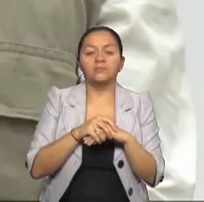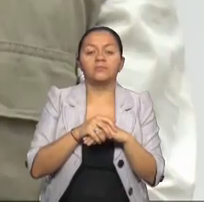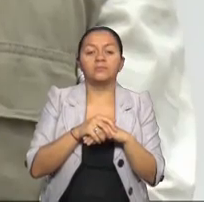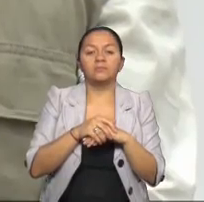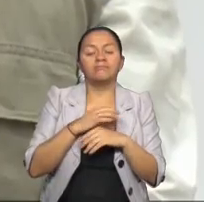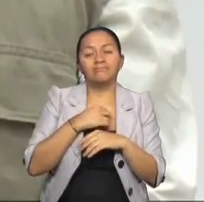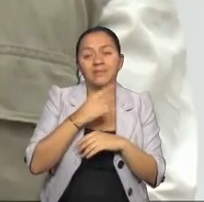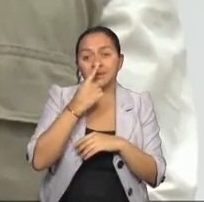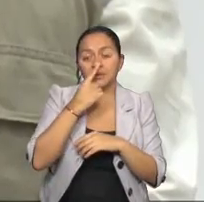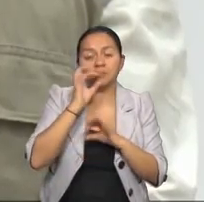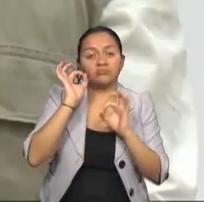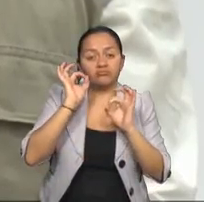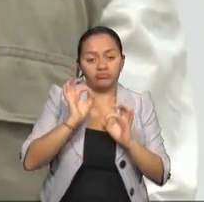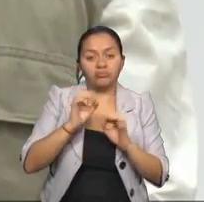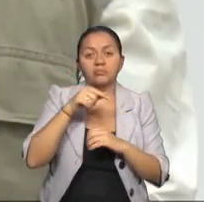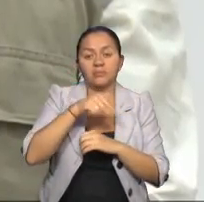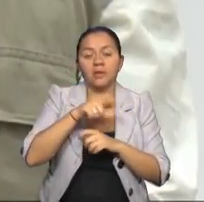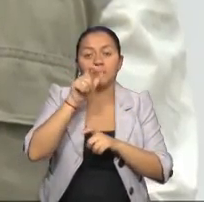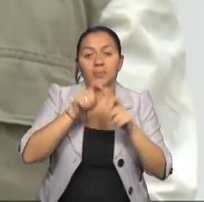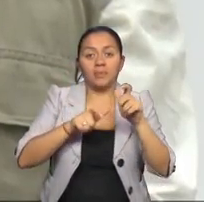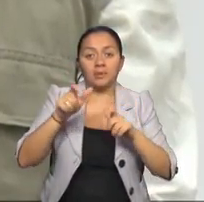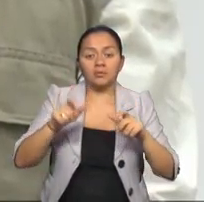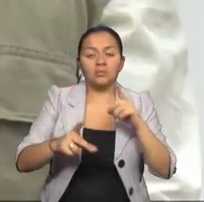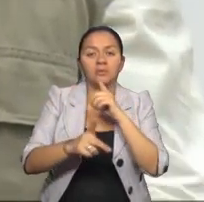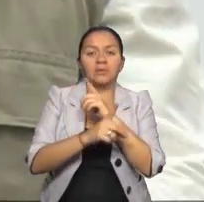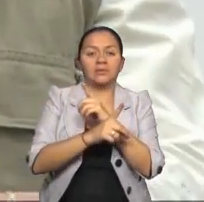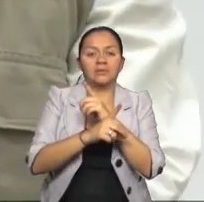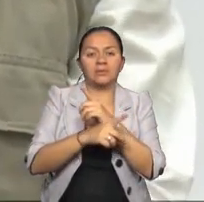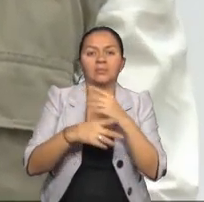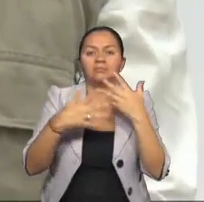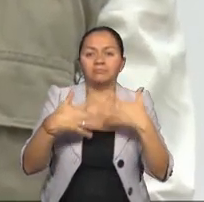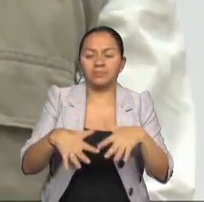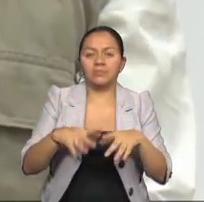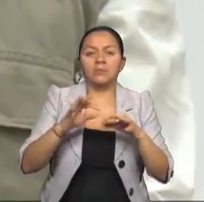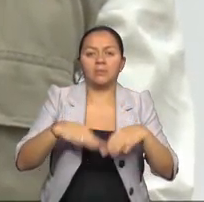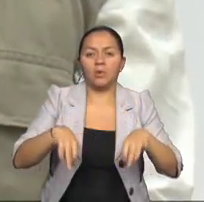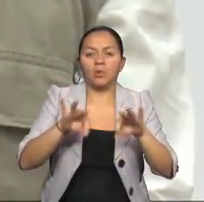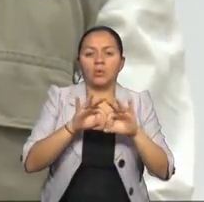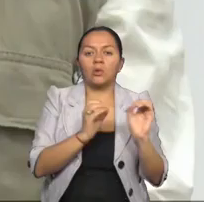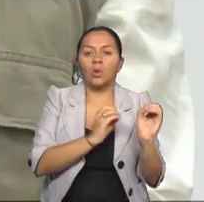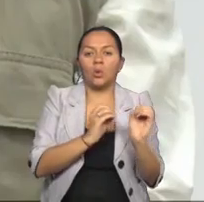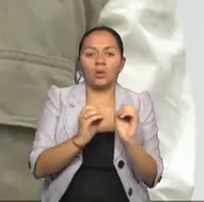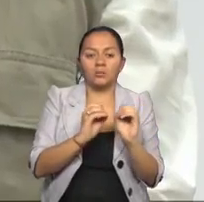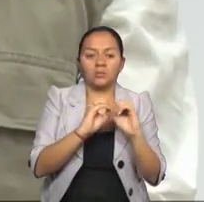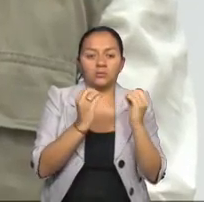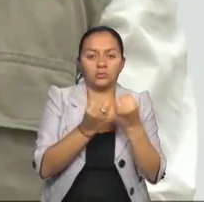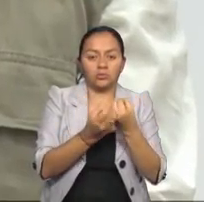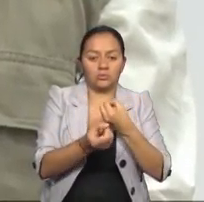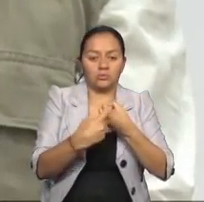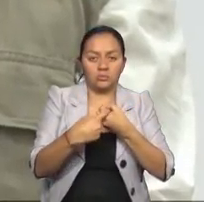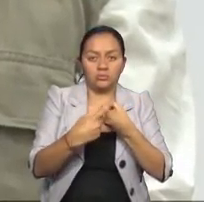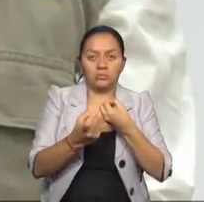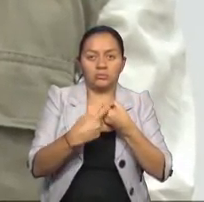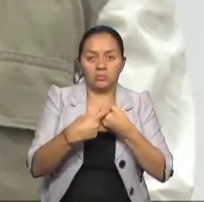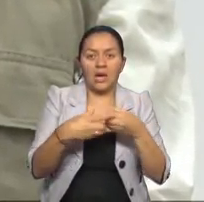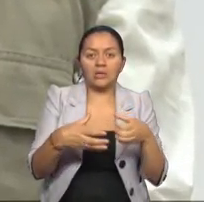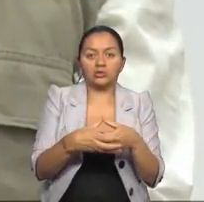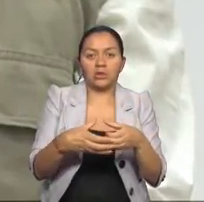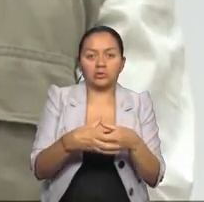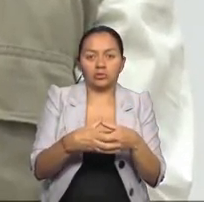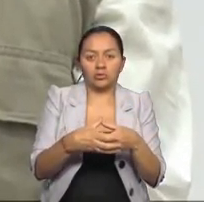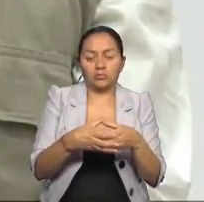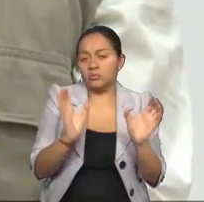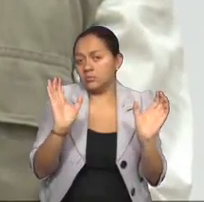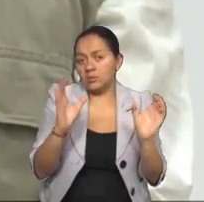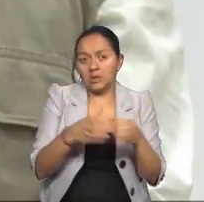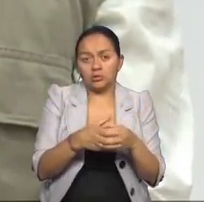interesa nos interesa que las personas con discapacidad estén organizadas en asociaciones o en redes como bien ellos quieran